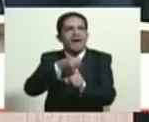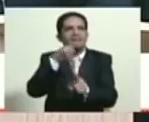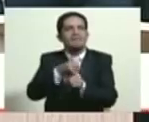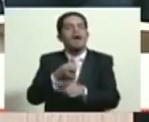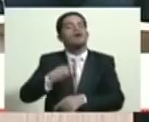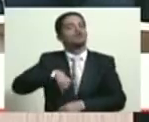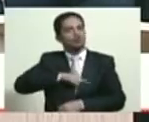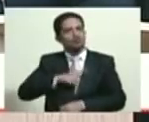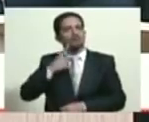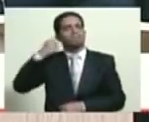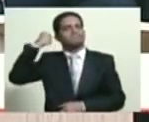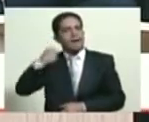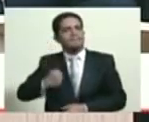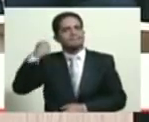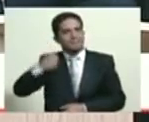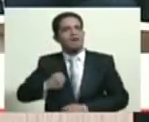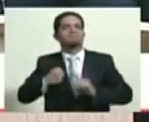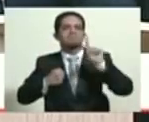nuestra terquedad.